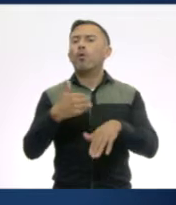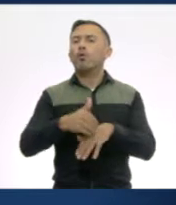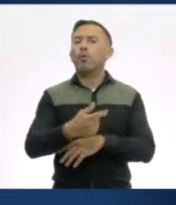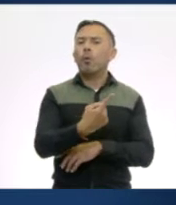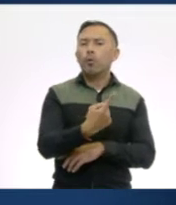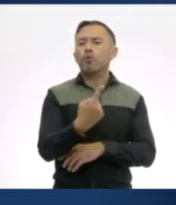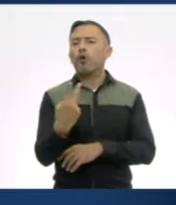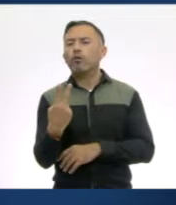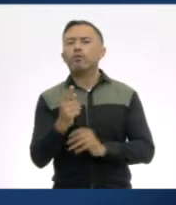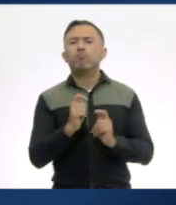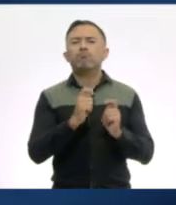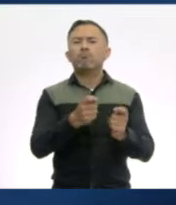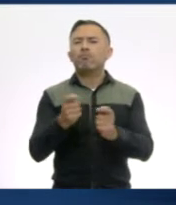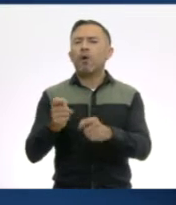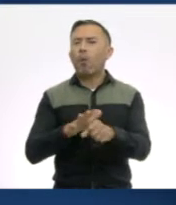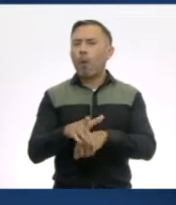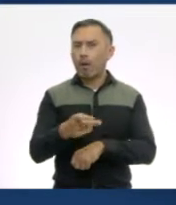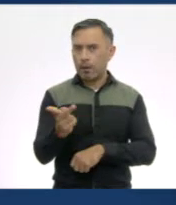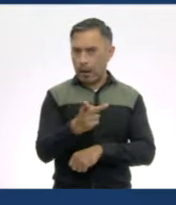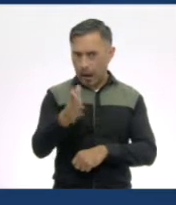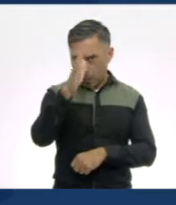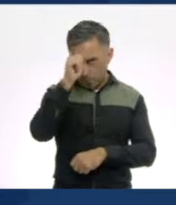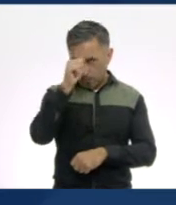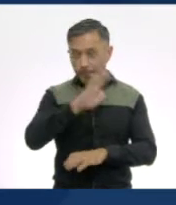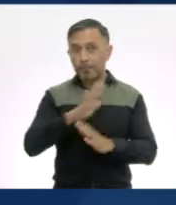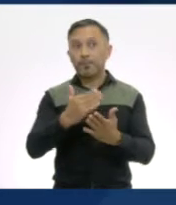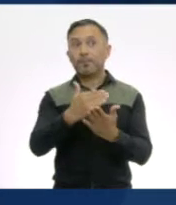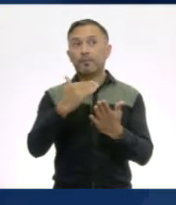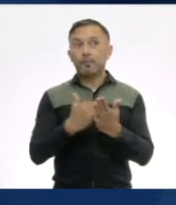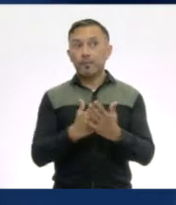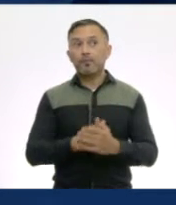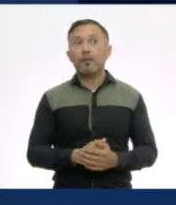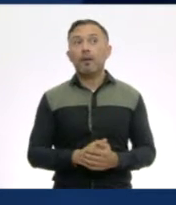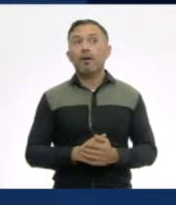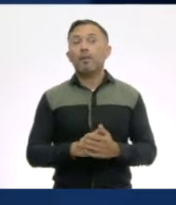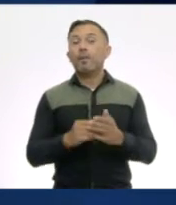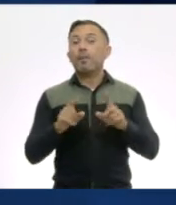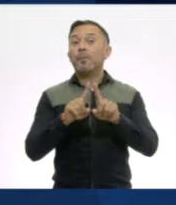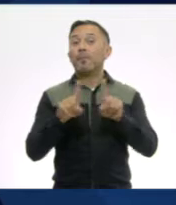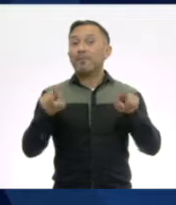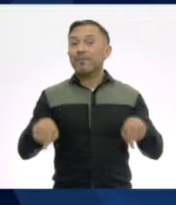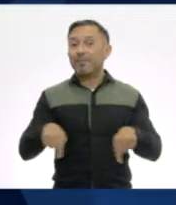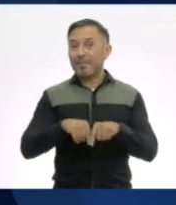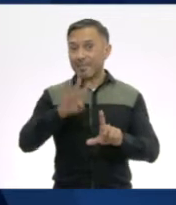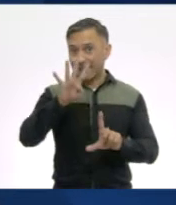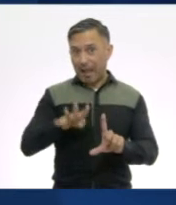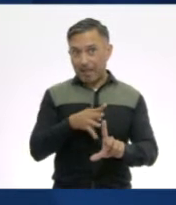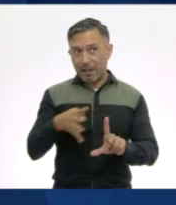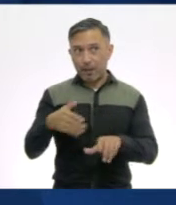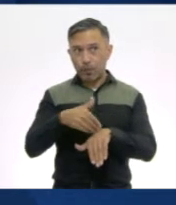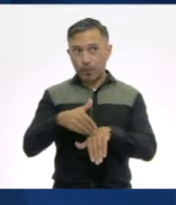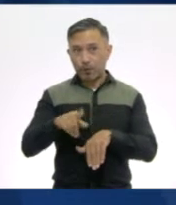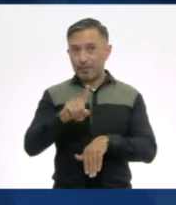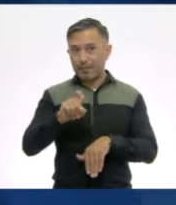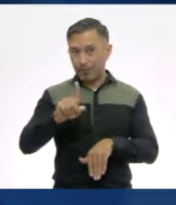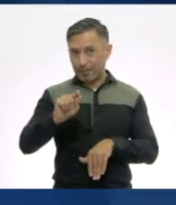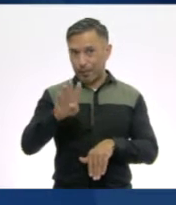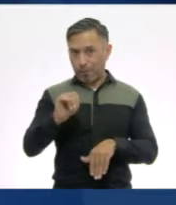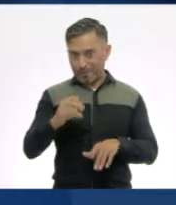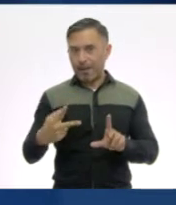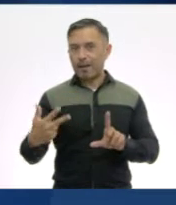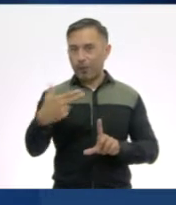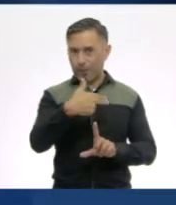2. La siguiente es recorten la tabla de la página 179. Eso ya lo tenemos. Lo dice, escriban sus